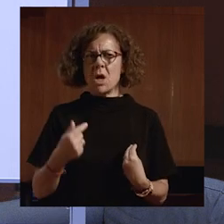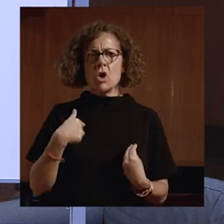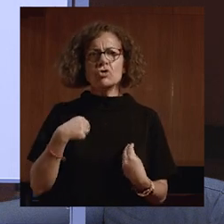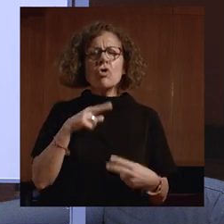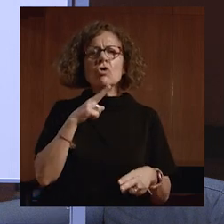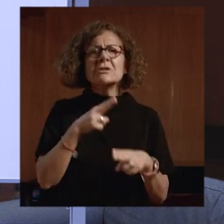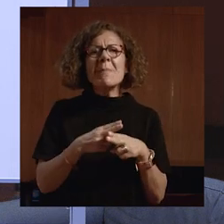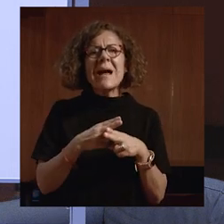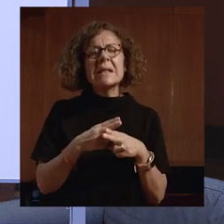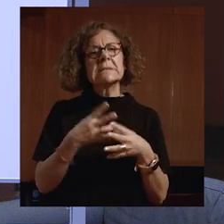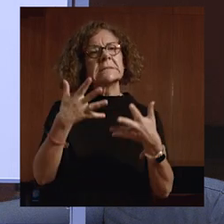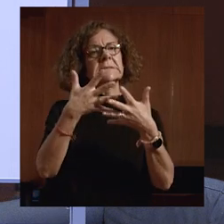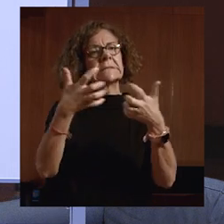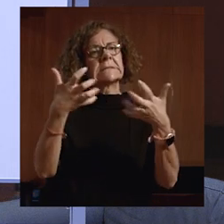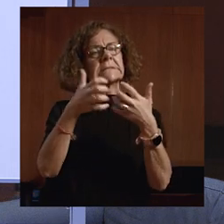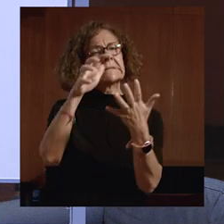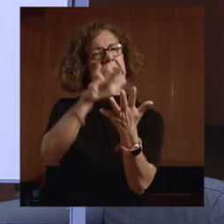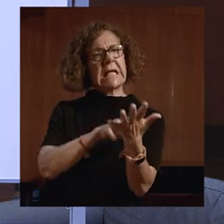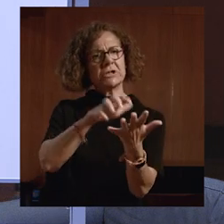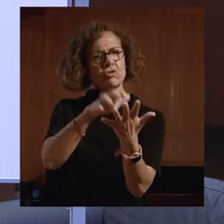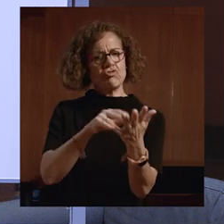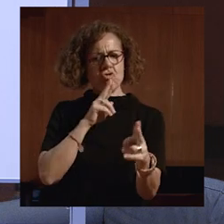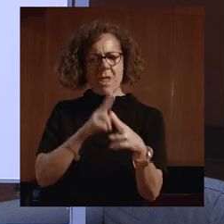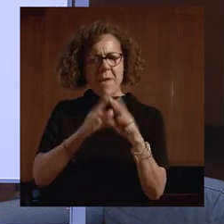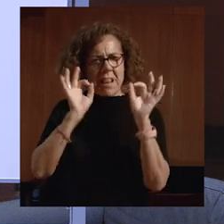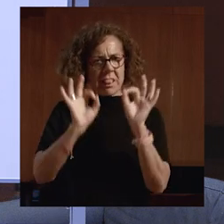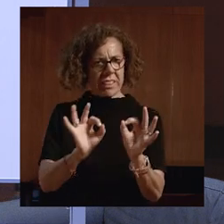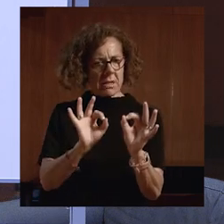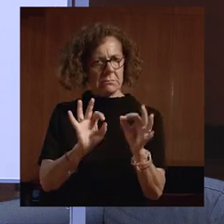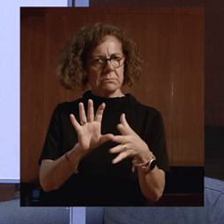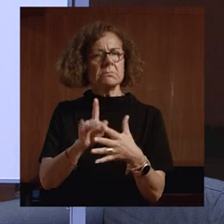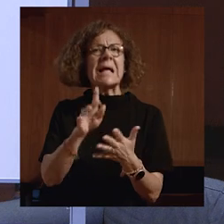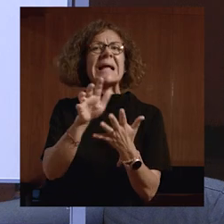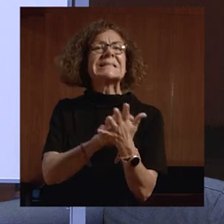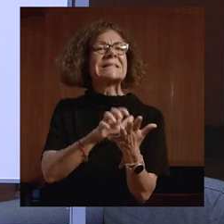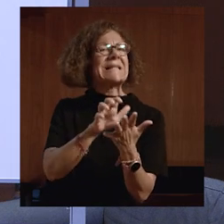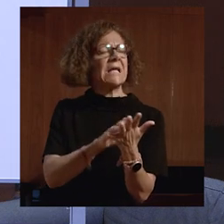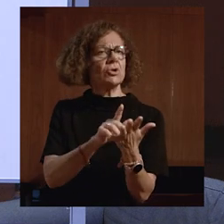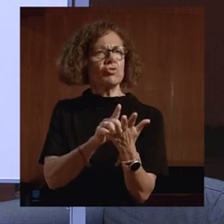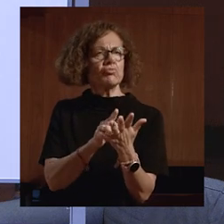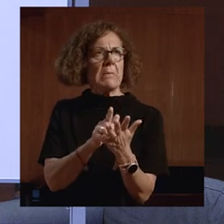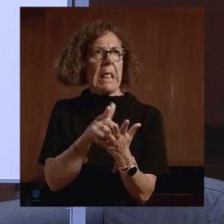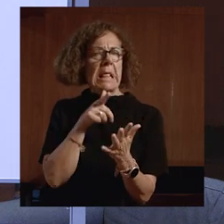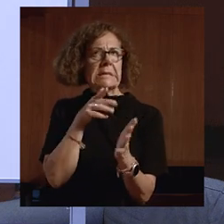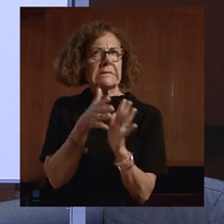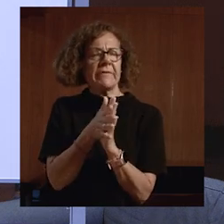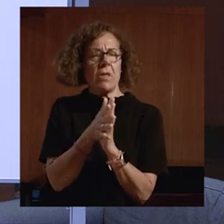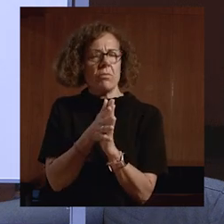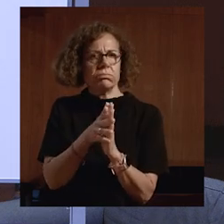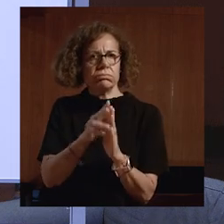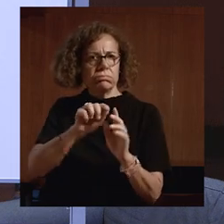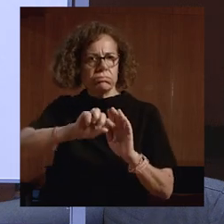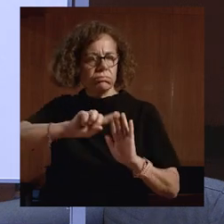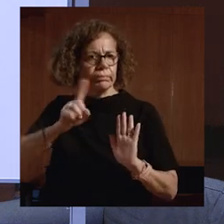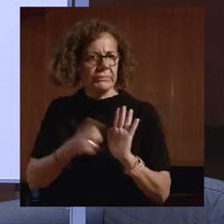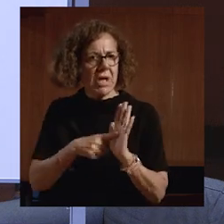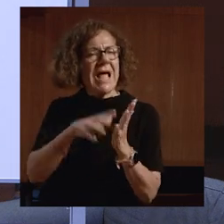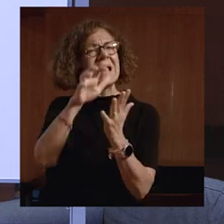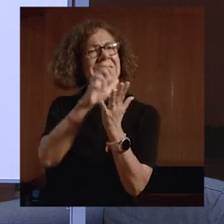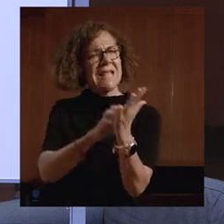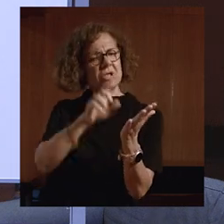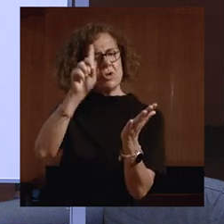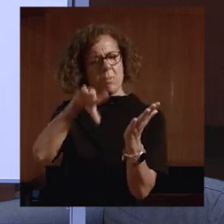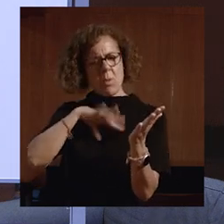llamar textos. Voy a usar la palabra texto en el sentido más amplio de la palabra. Para un texto también es una